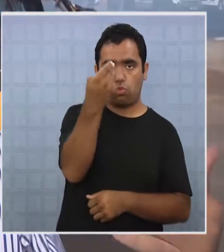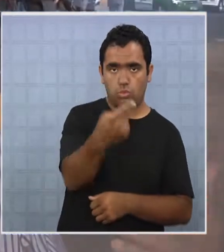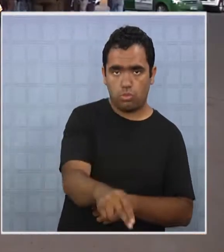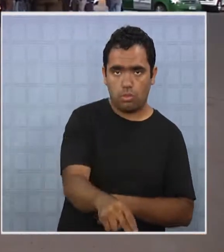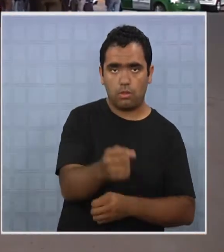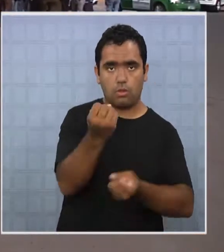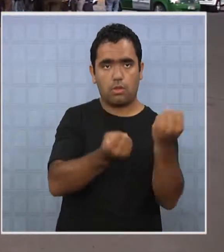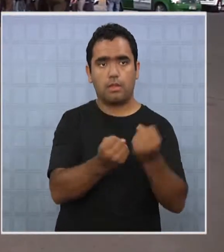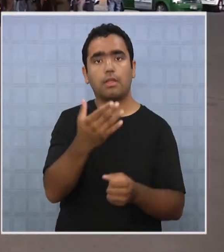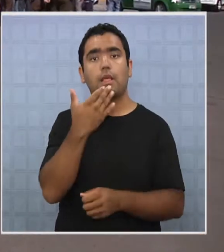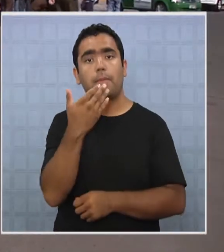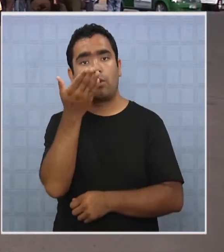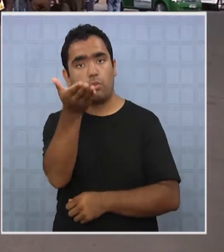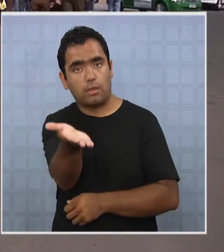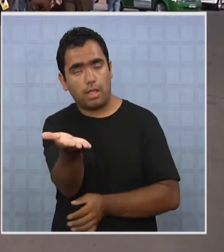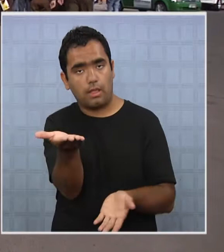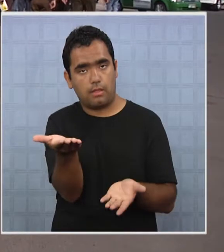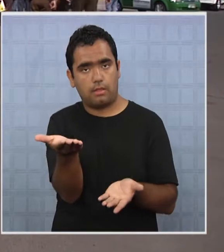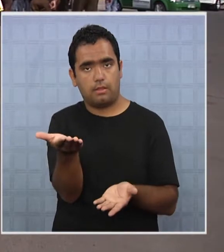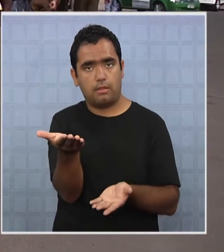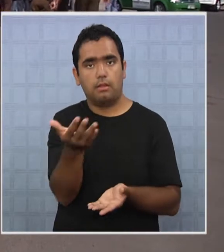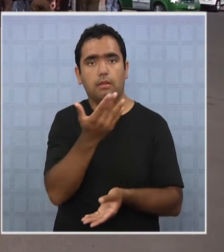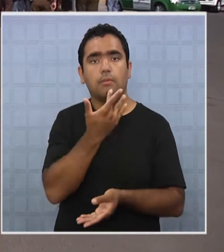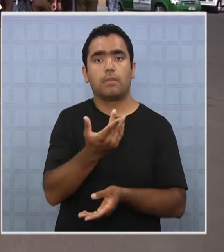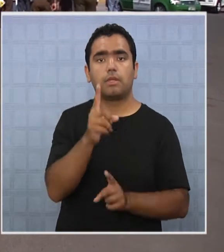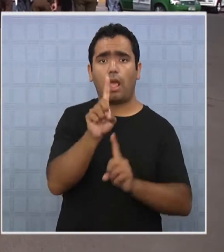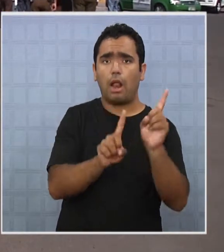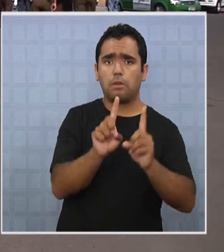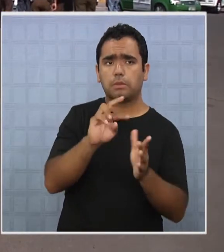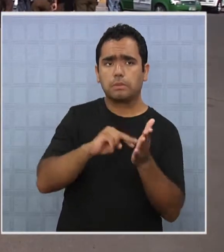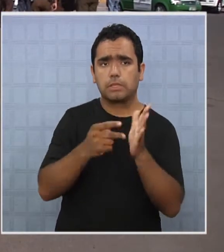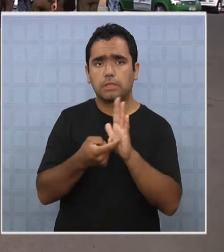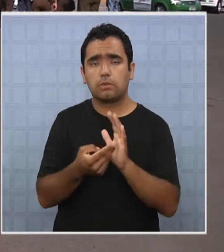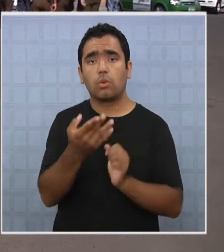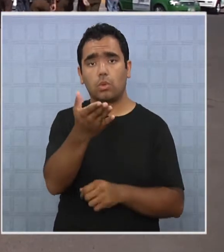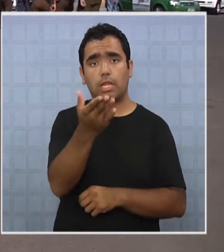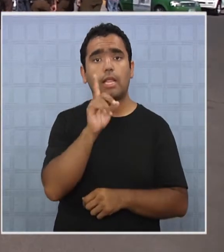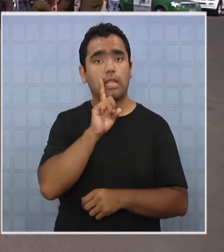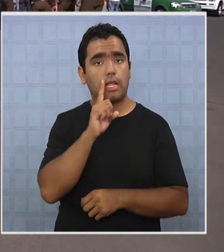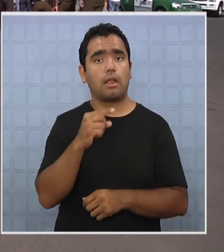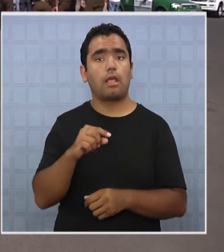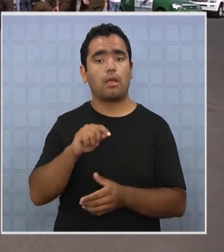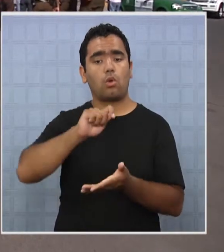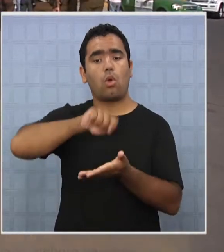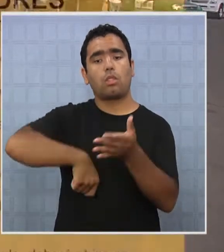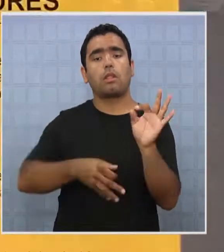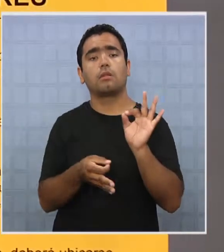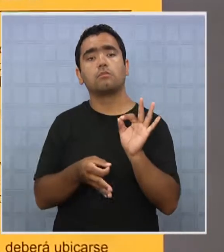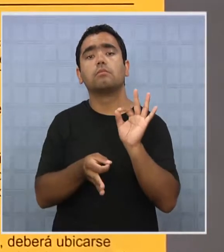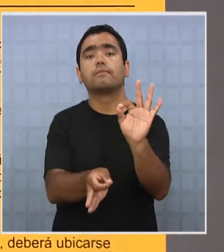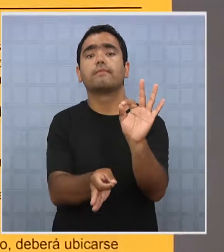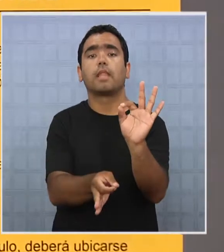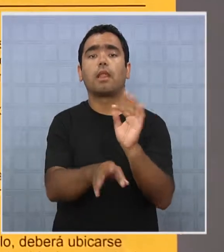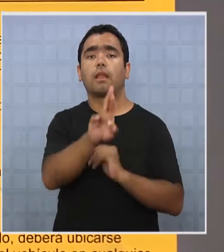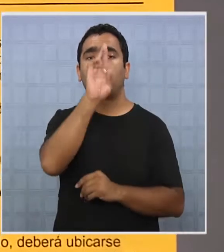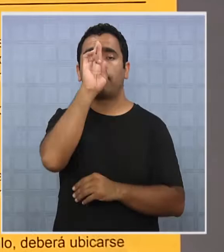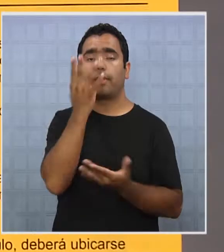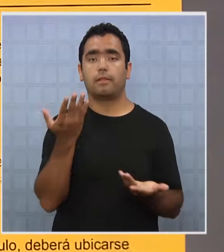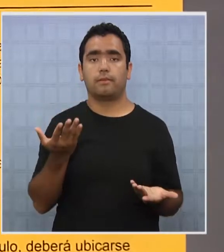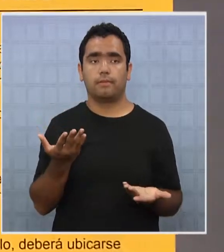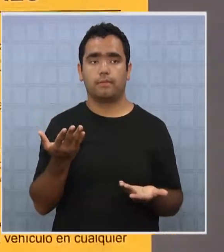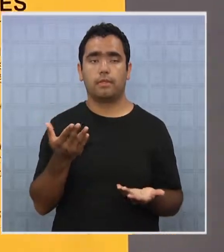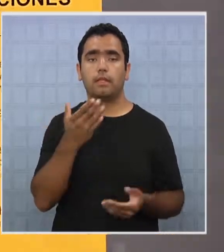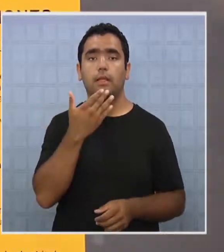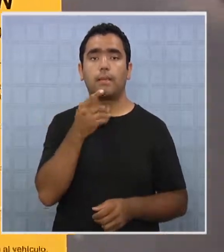vehículo de transporte escolar y usted. Porque si hay alguna anomalía, usted tiene un contrato que lo hace respetar. Hoy con el tema